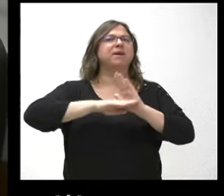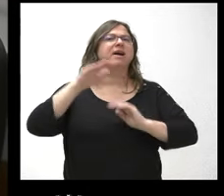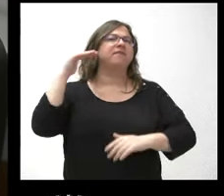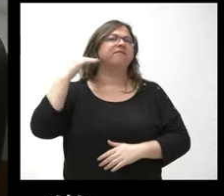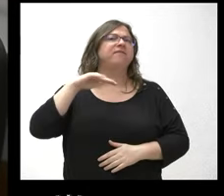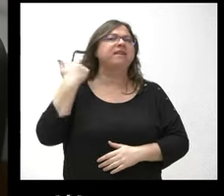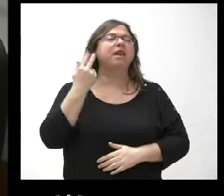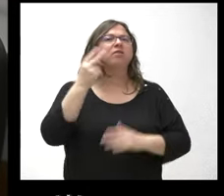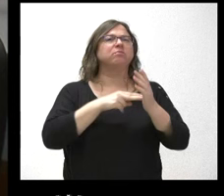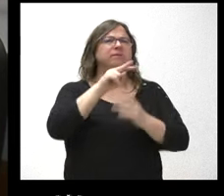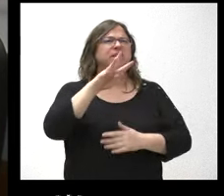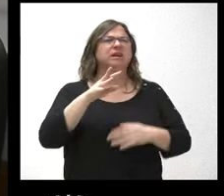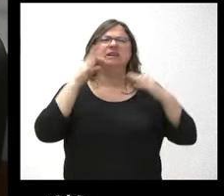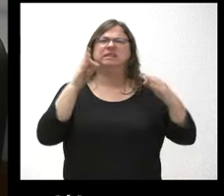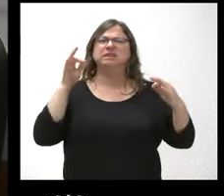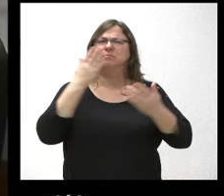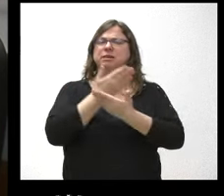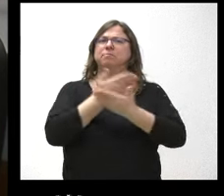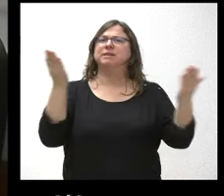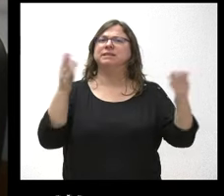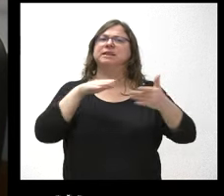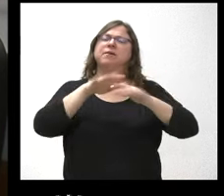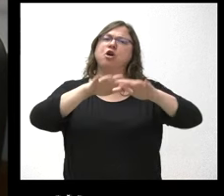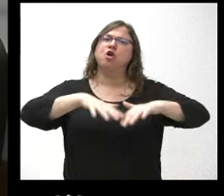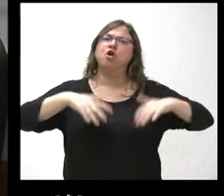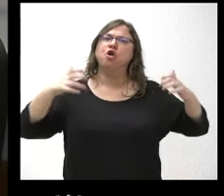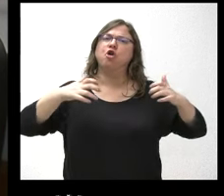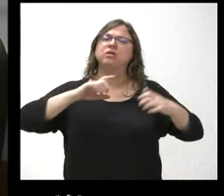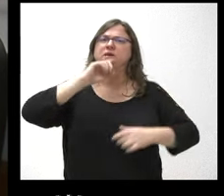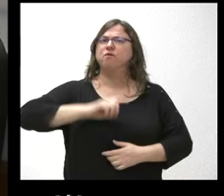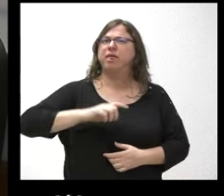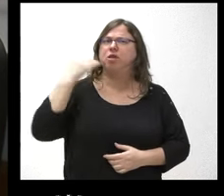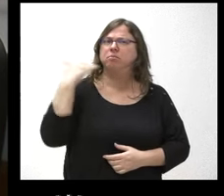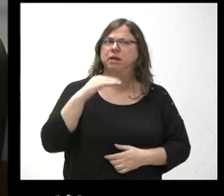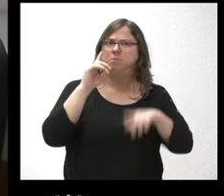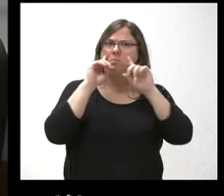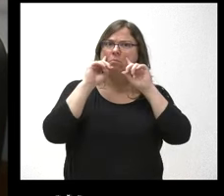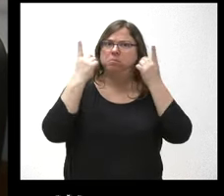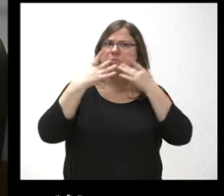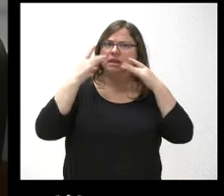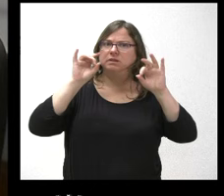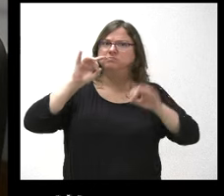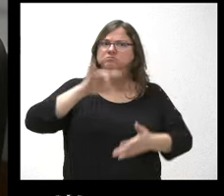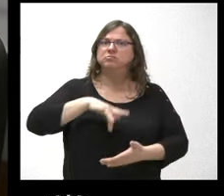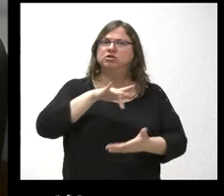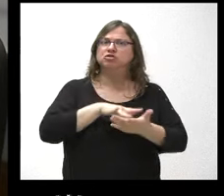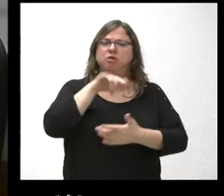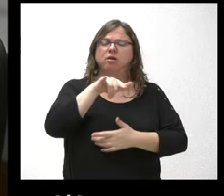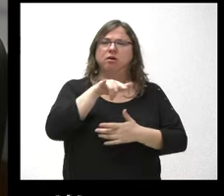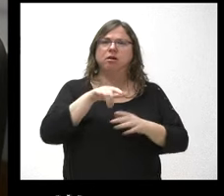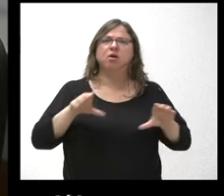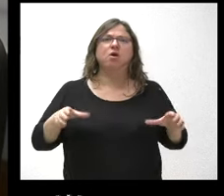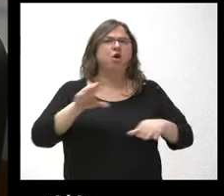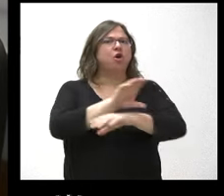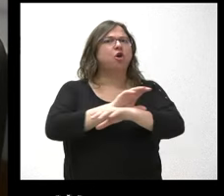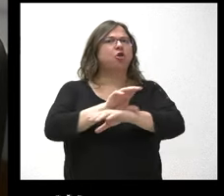ha presentado la Fundación Villalar a través de las Cortes? Yo creo recordar que es el primer año que se presenta desde la